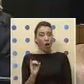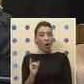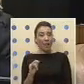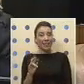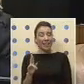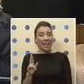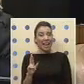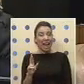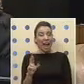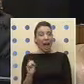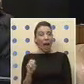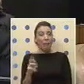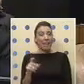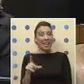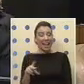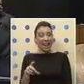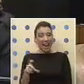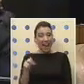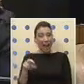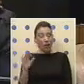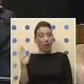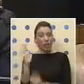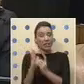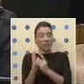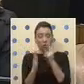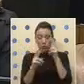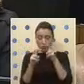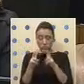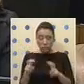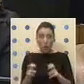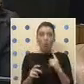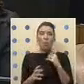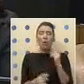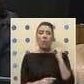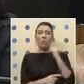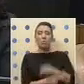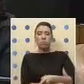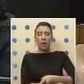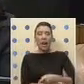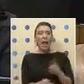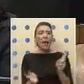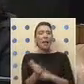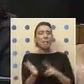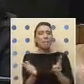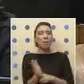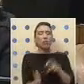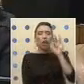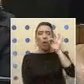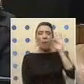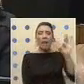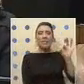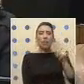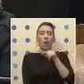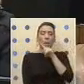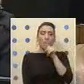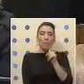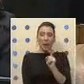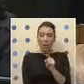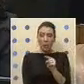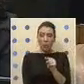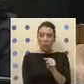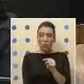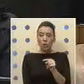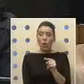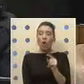Interamericano de Desarrollo realizó un estudio. ¿Por qué nos imponen impuestos a los más ricos? Esa era la pregunta y del estudio.